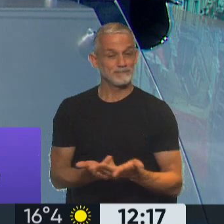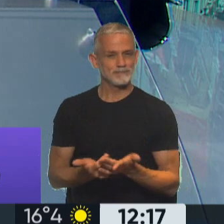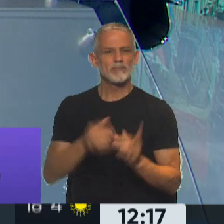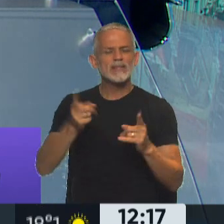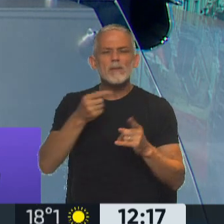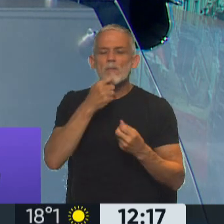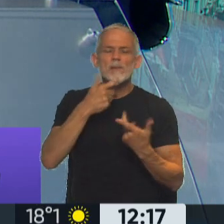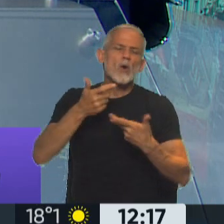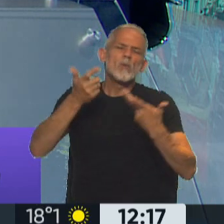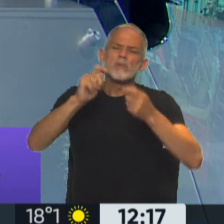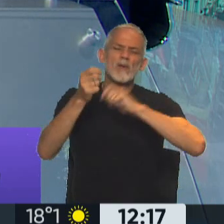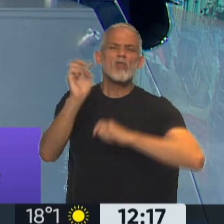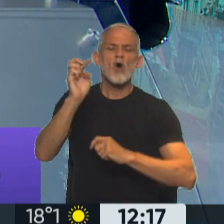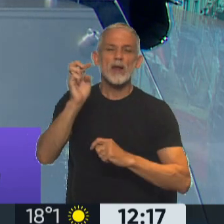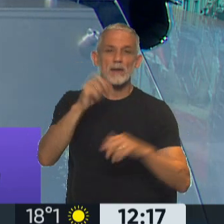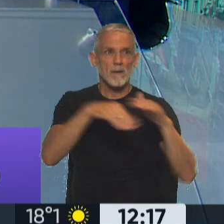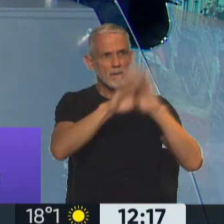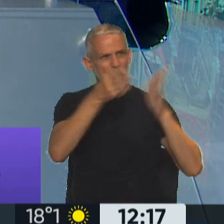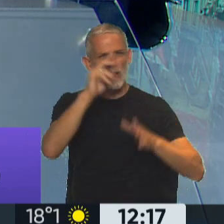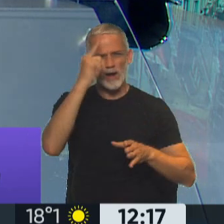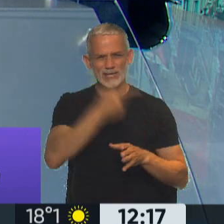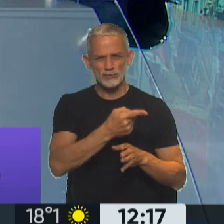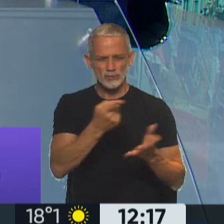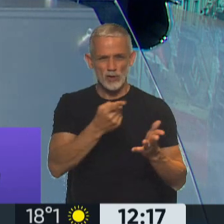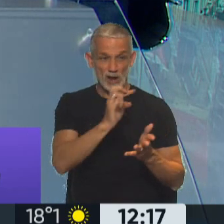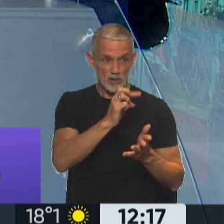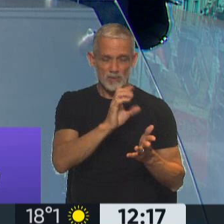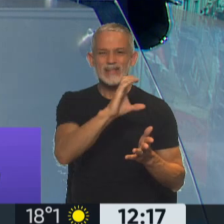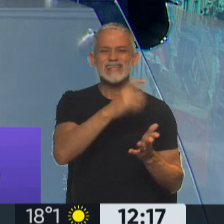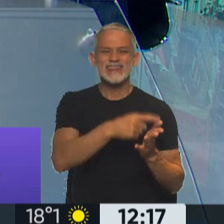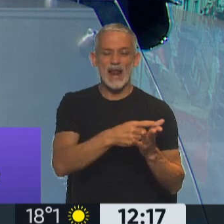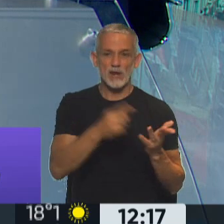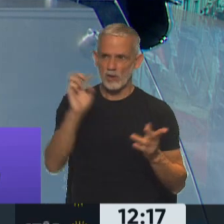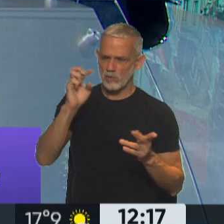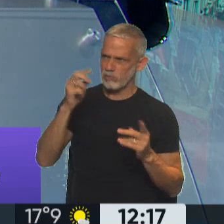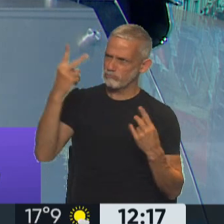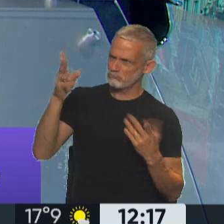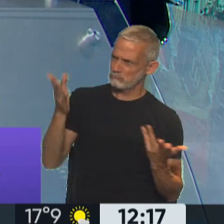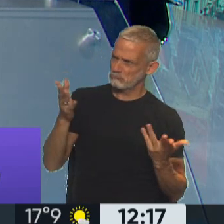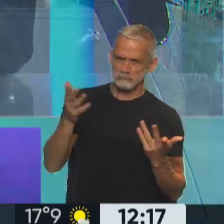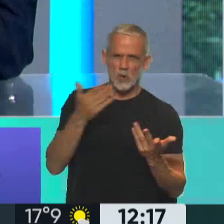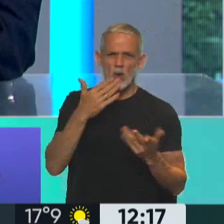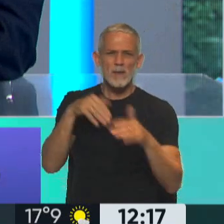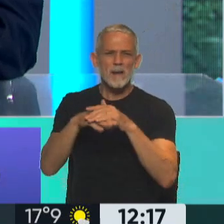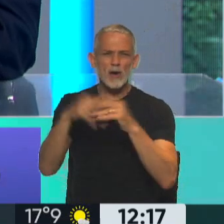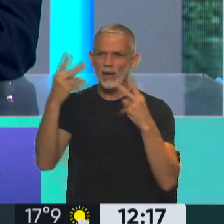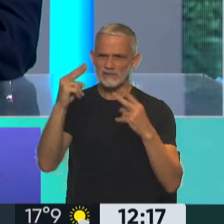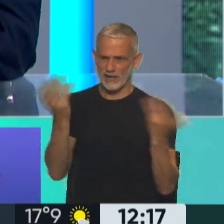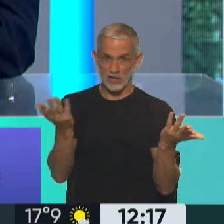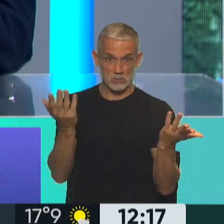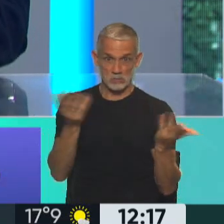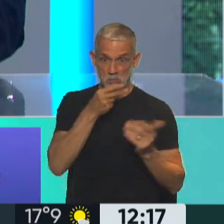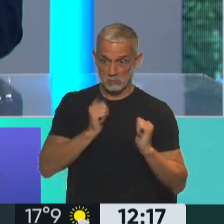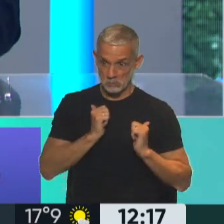una dolarización, un banco nacional frente a una banca extranjera, ¿qué papel juega? ¿Un papel menor? No, ninguno. Ninguno